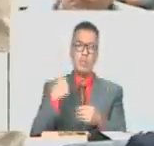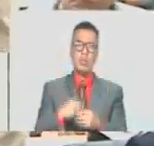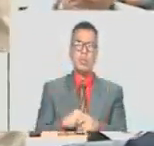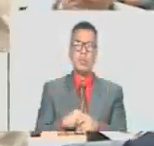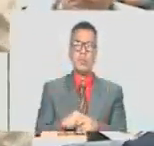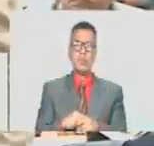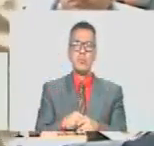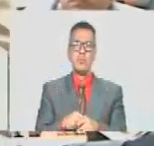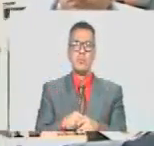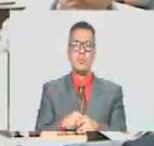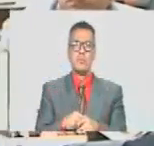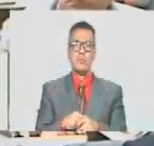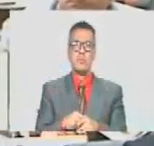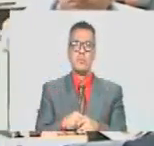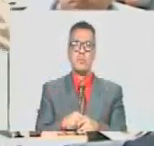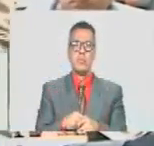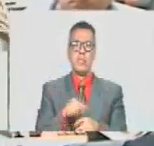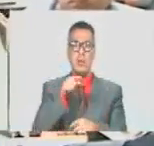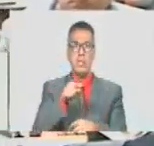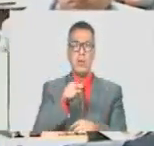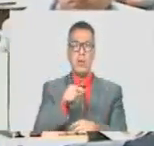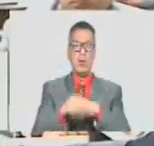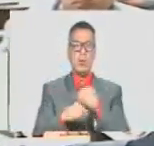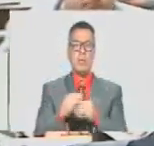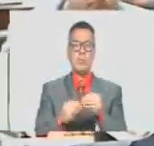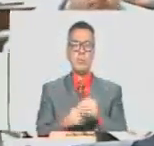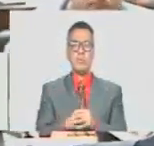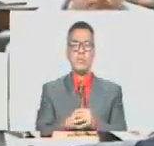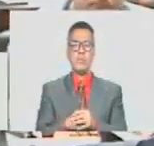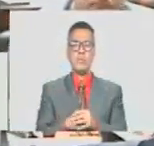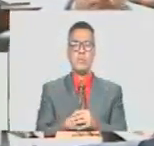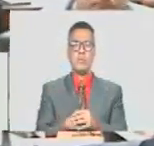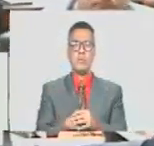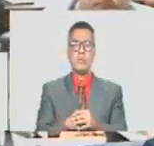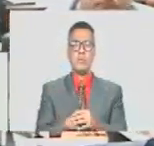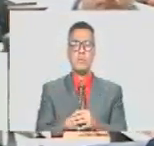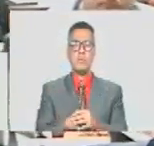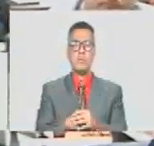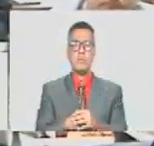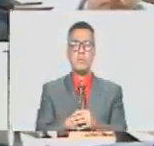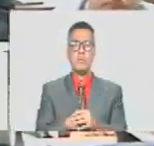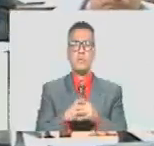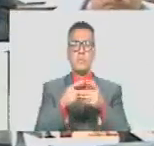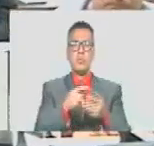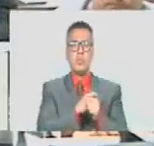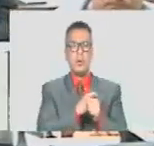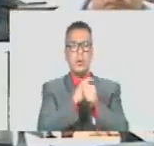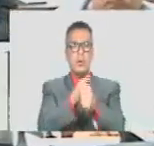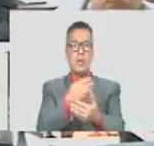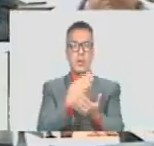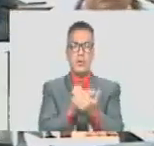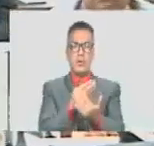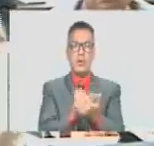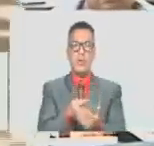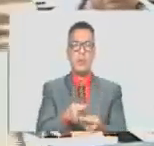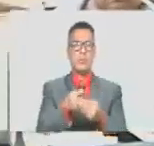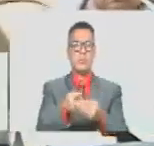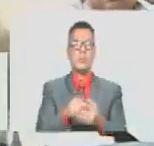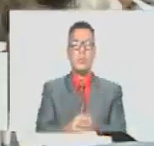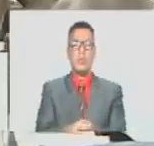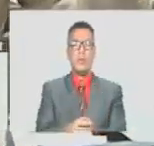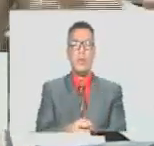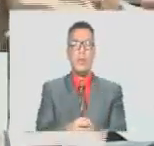desde antes. Y fue entonces cuando él entrega el testigo y